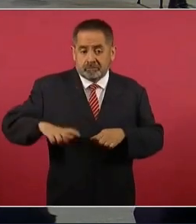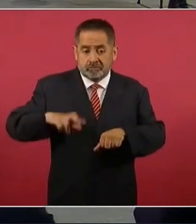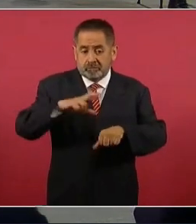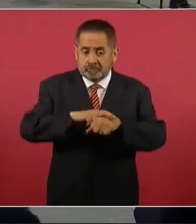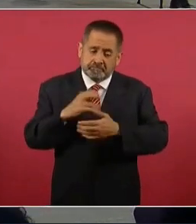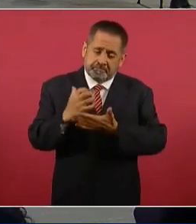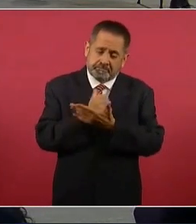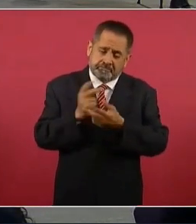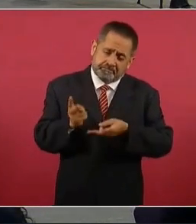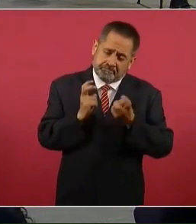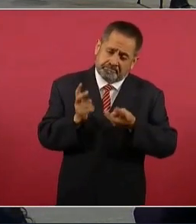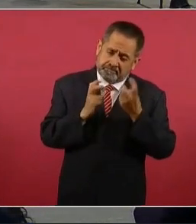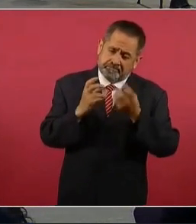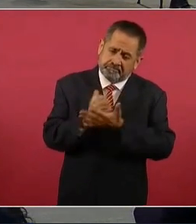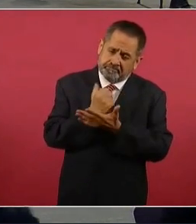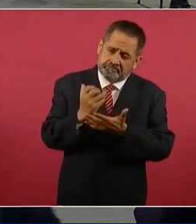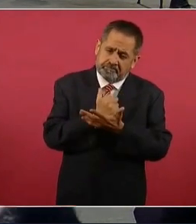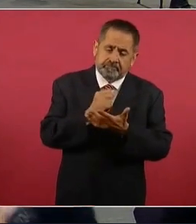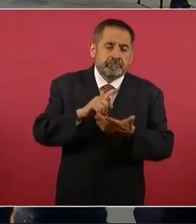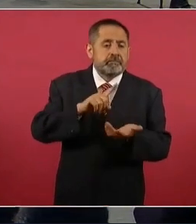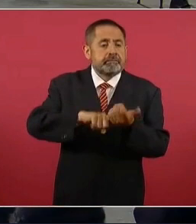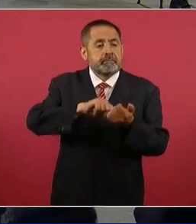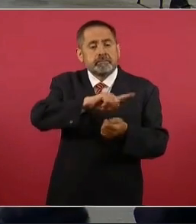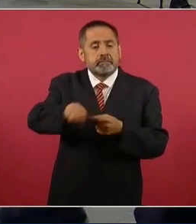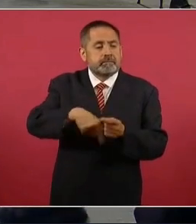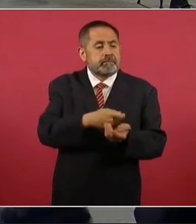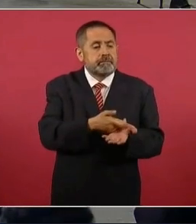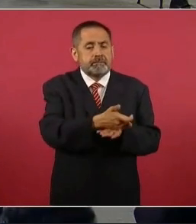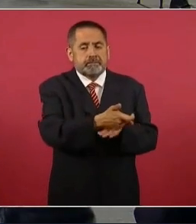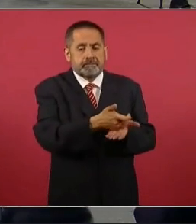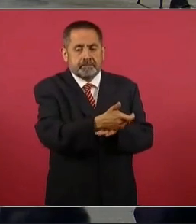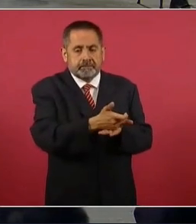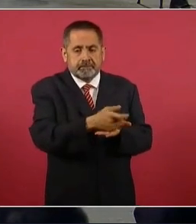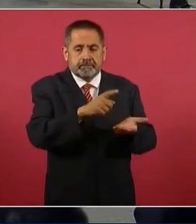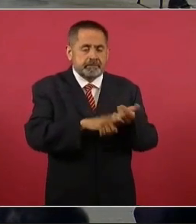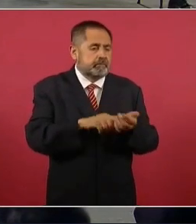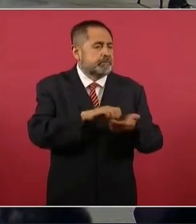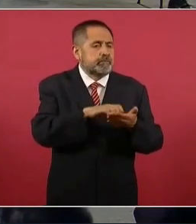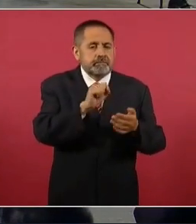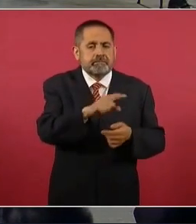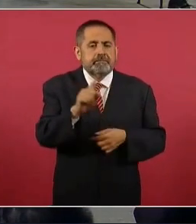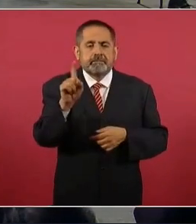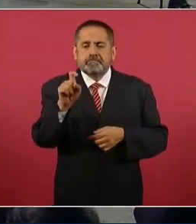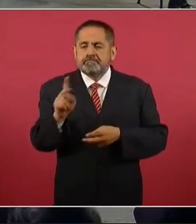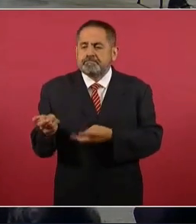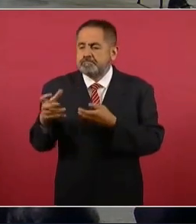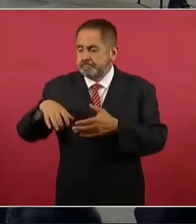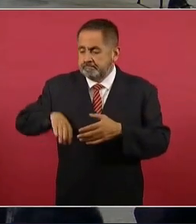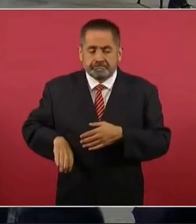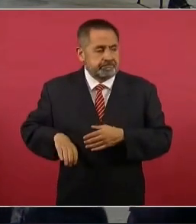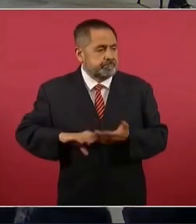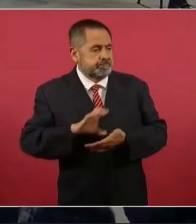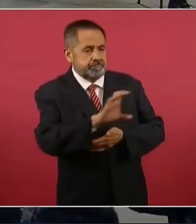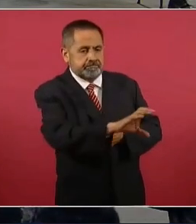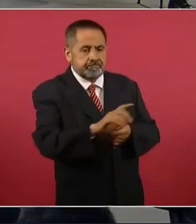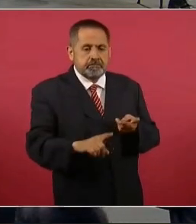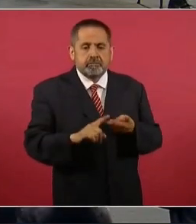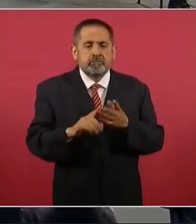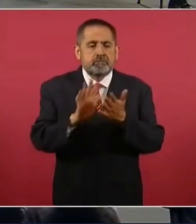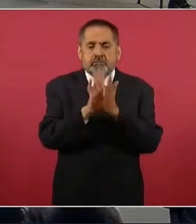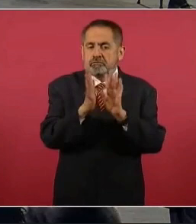gobernadores y todos ellos financiados precisamente por temas como el del agua, que le acabo de referir, por temas como el